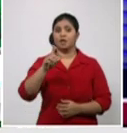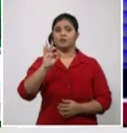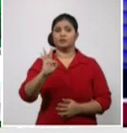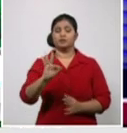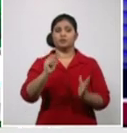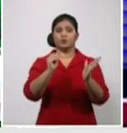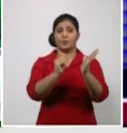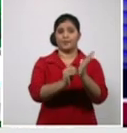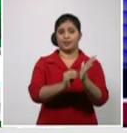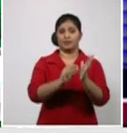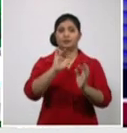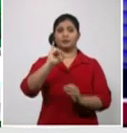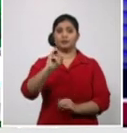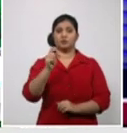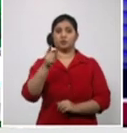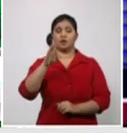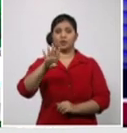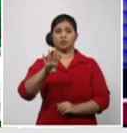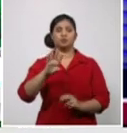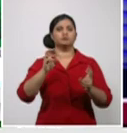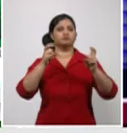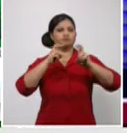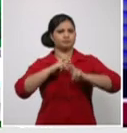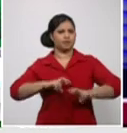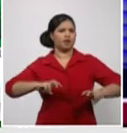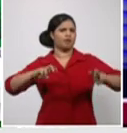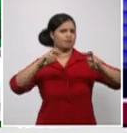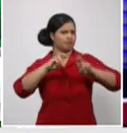18.614 muestras para el diagnóstico de la COVID en el día